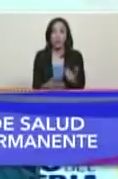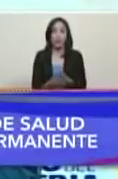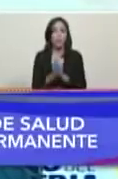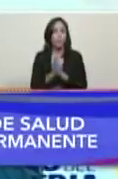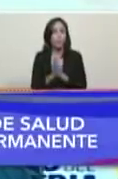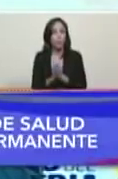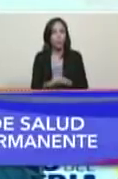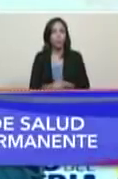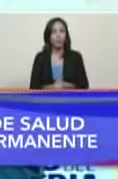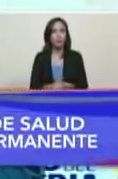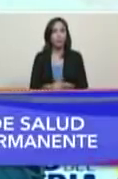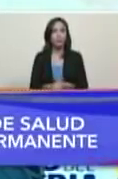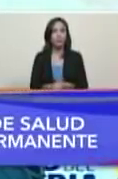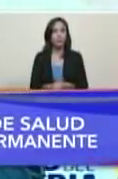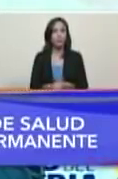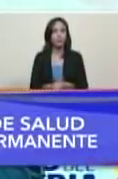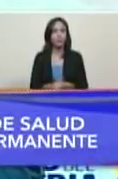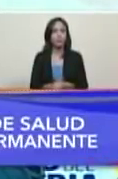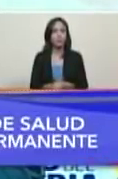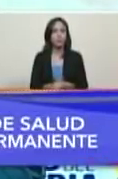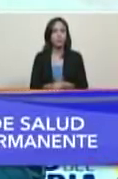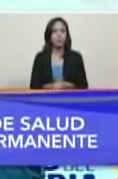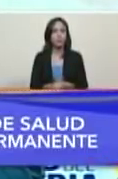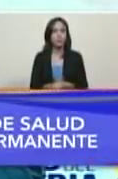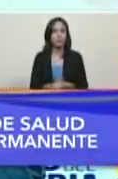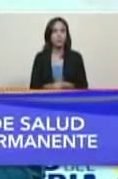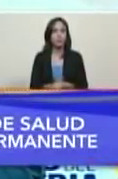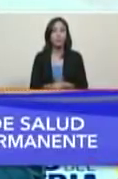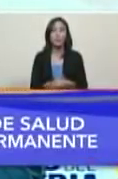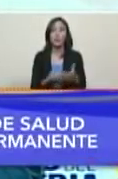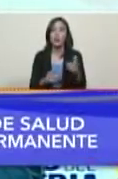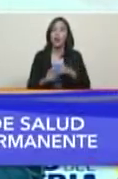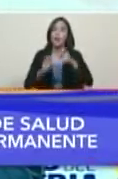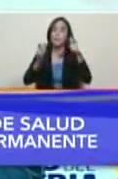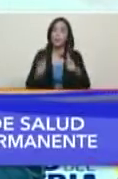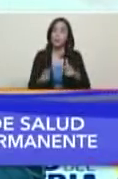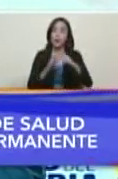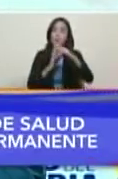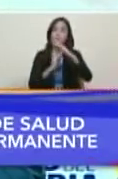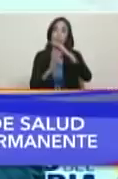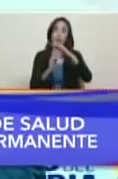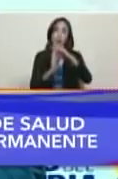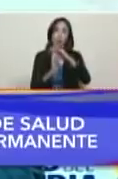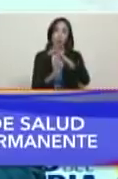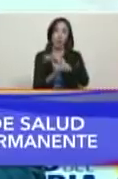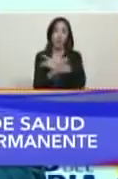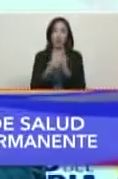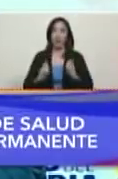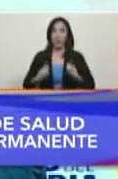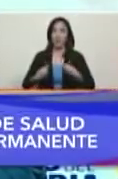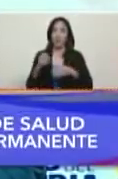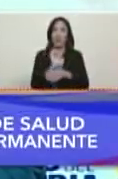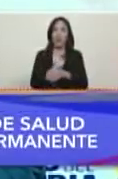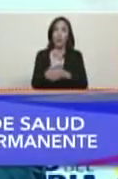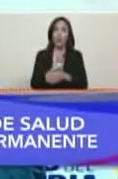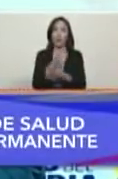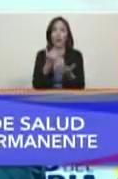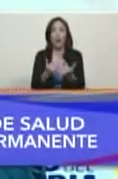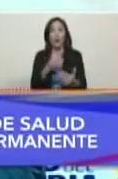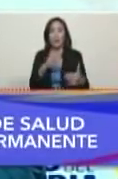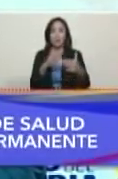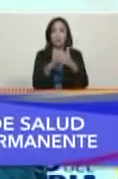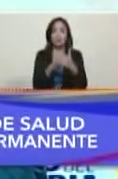solidarizarme con los migrantes venezolanos que viven en Ecuador, que están siendo objeto de